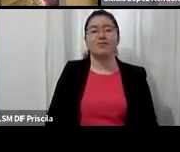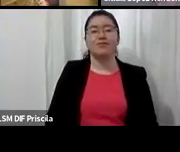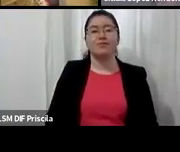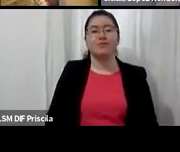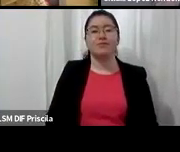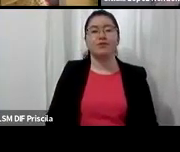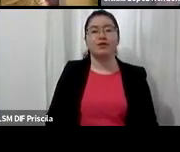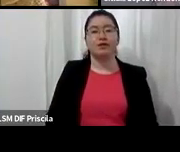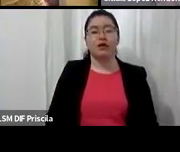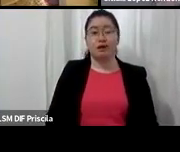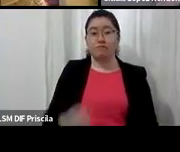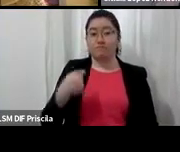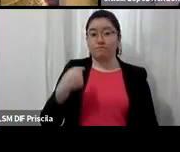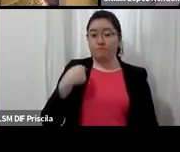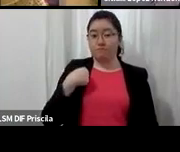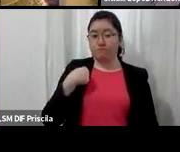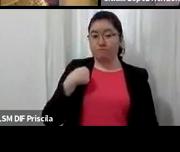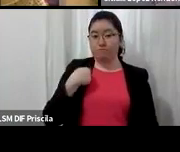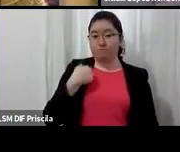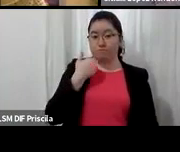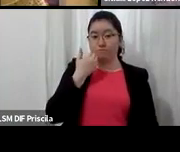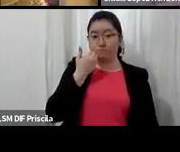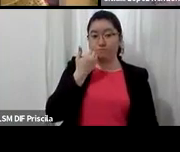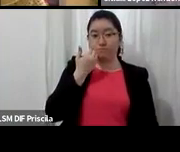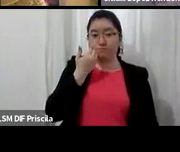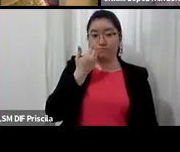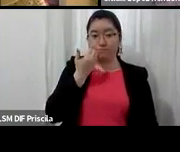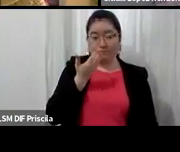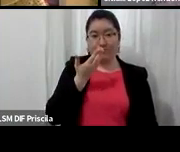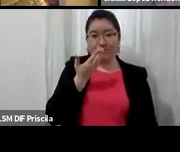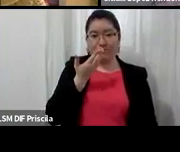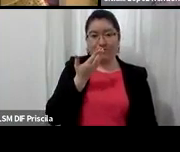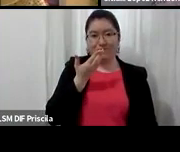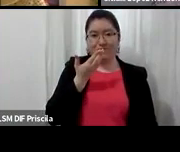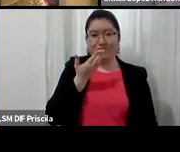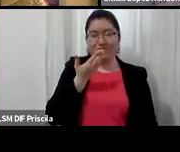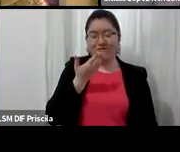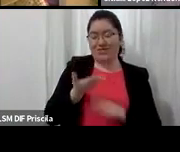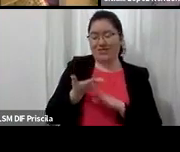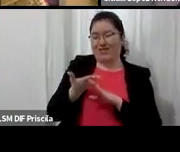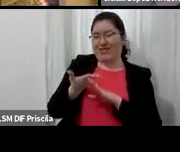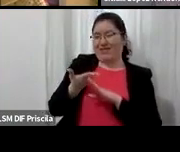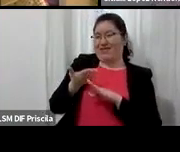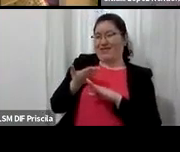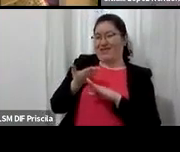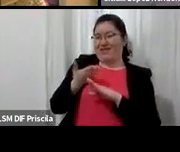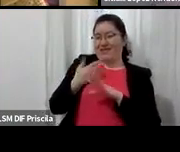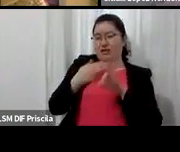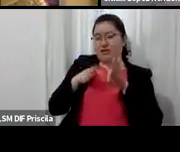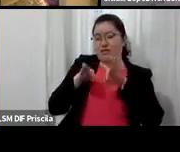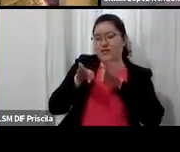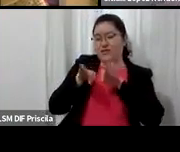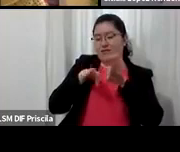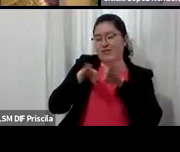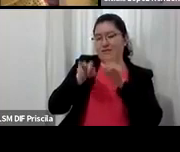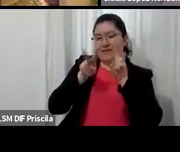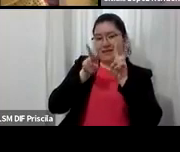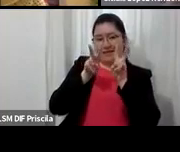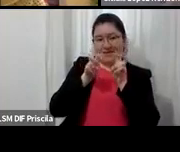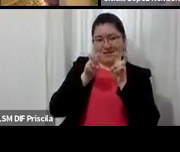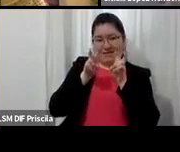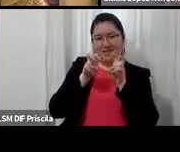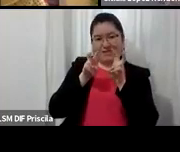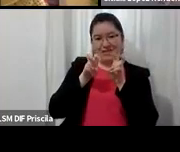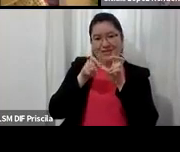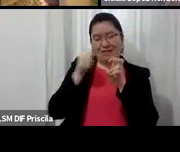yo querría también aprovechar un poquitín antes de nuevamente trabajar el tema de lo que